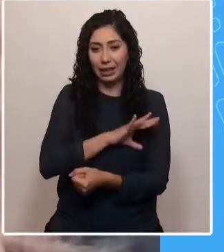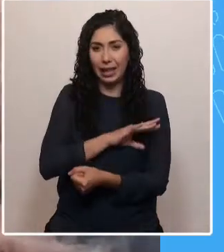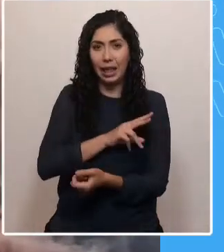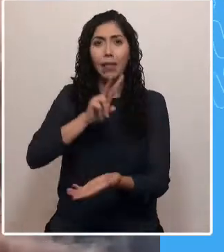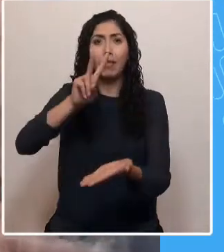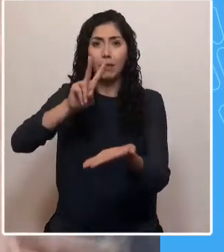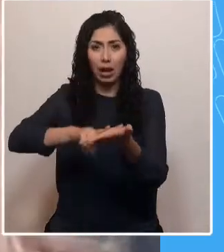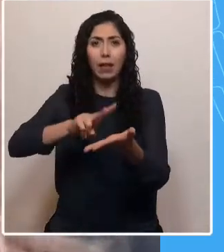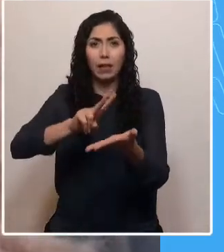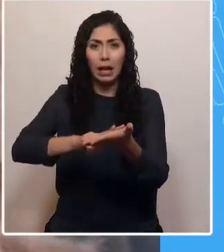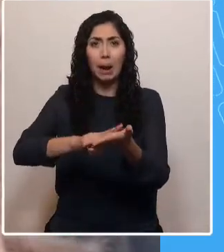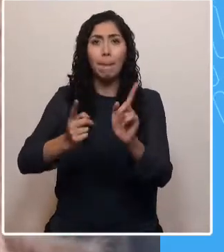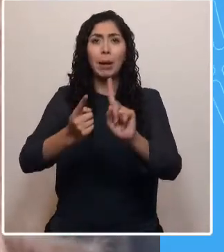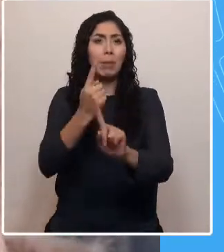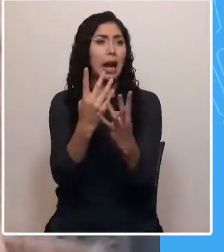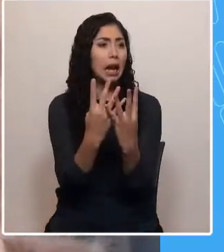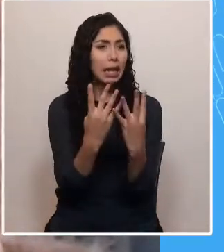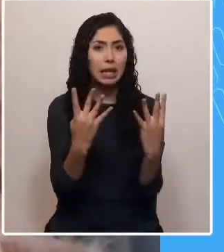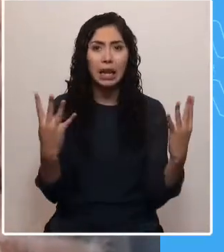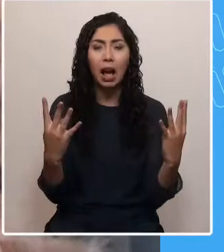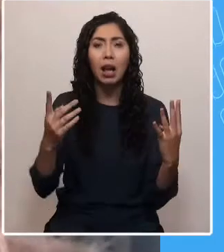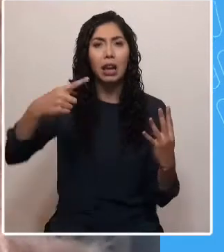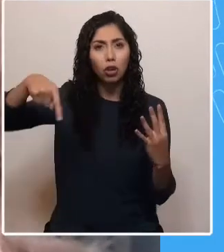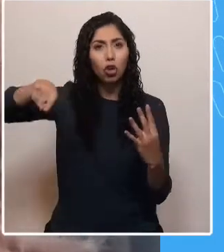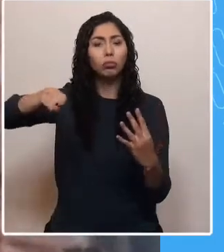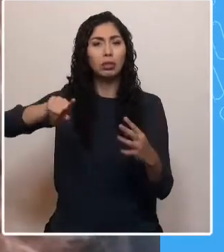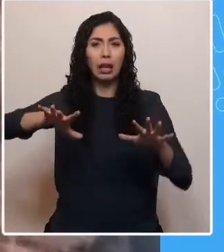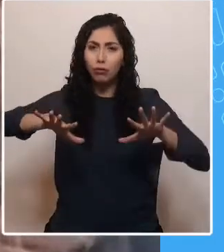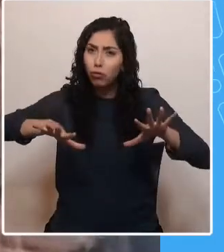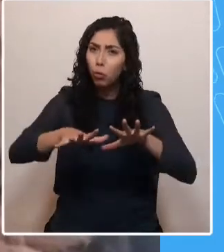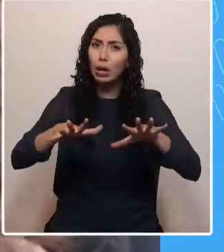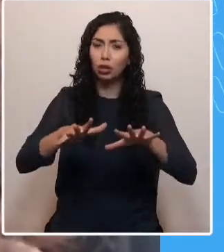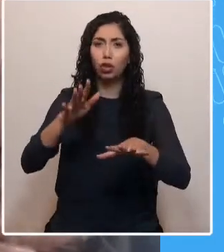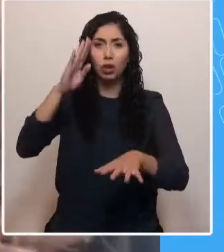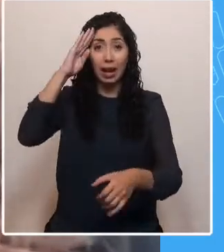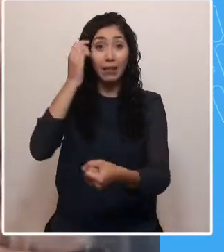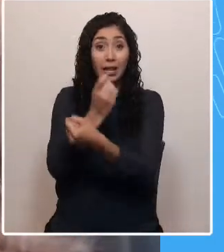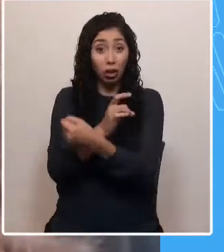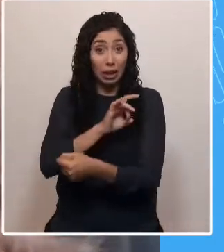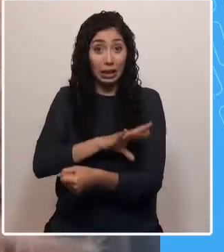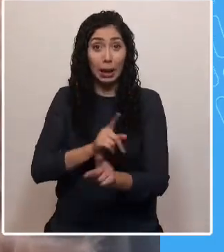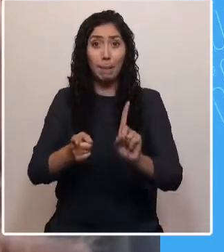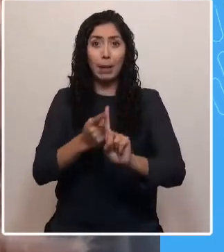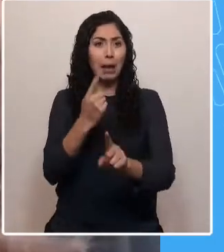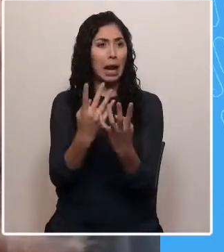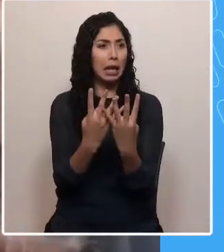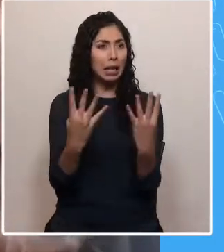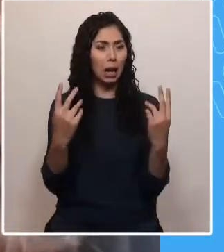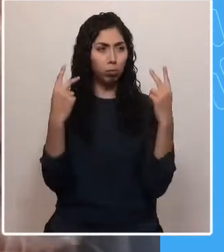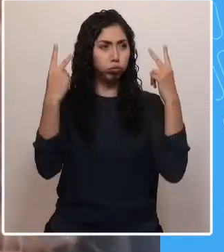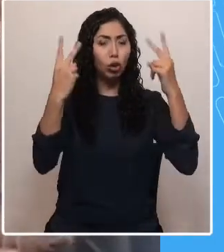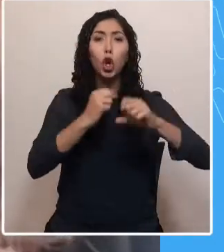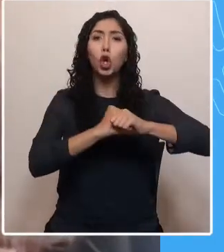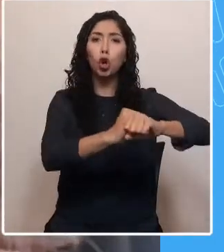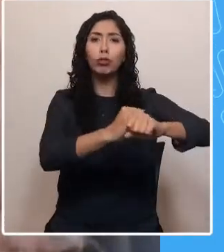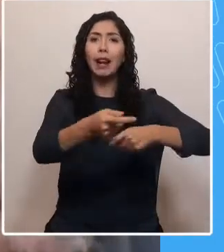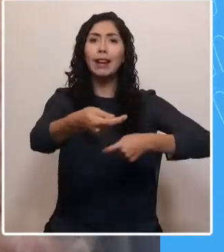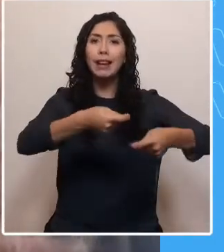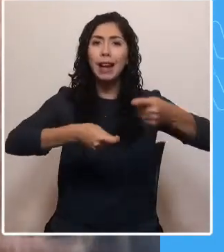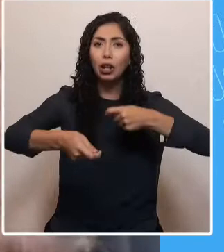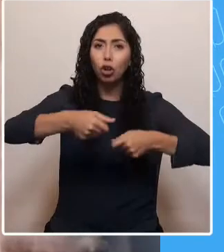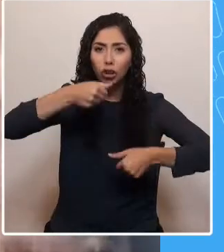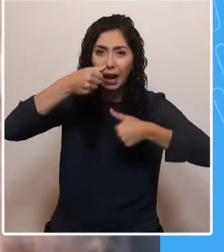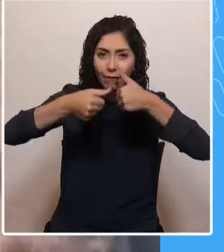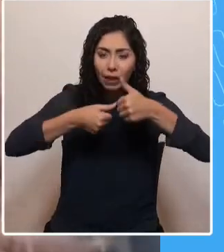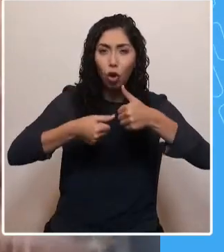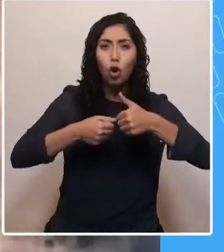de los chilenos. De esfuerzo, Carabineros de Chile es la primera línea contra el narcotráfico, la primera línea contra la